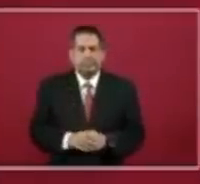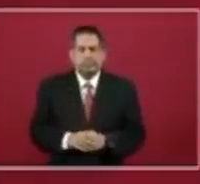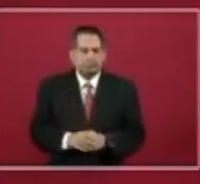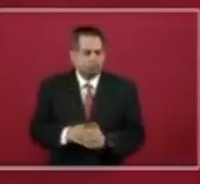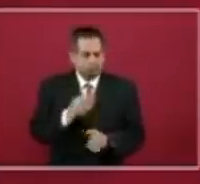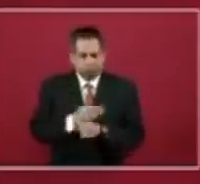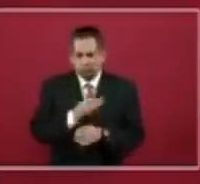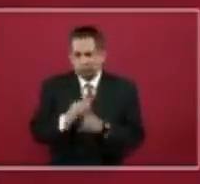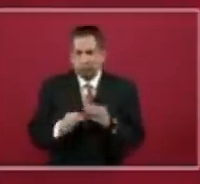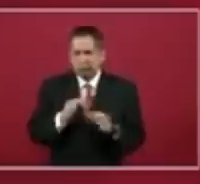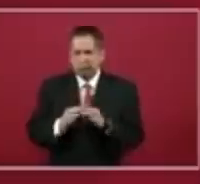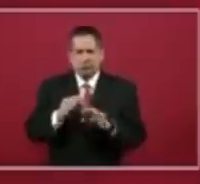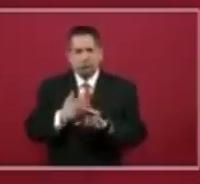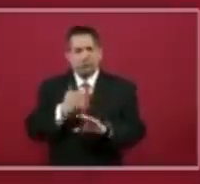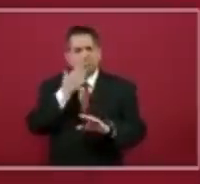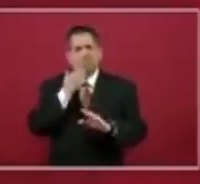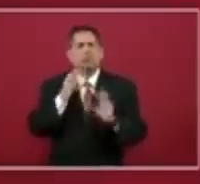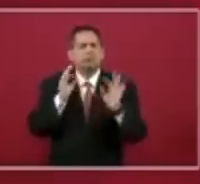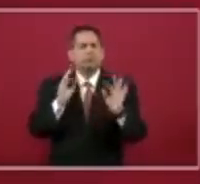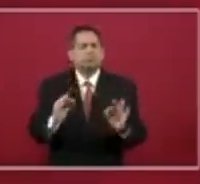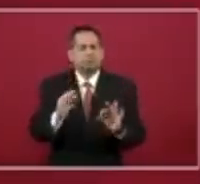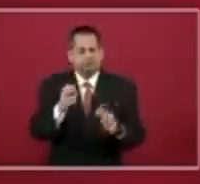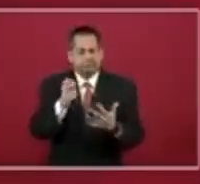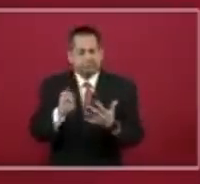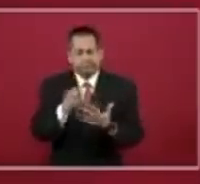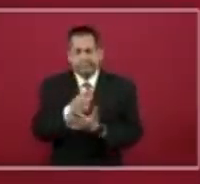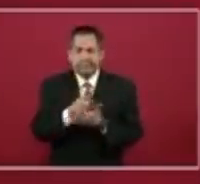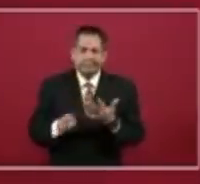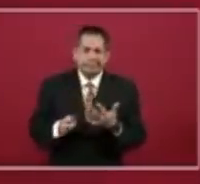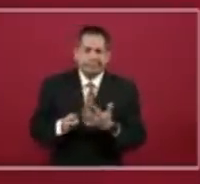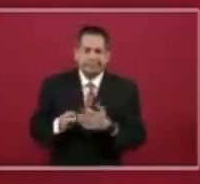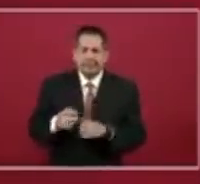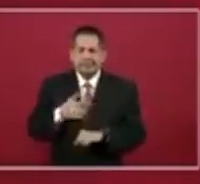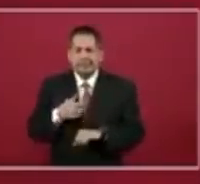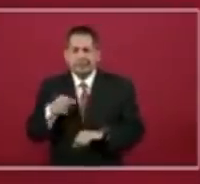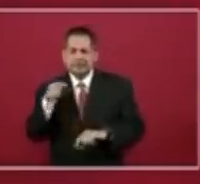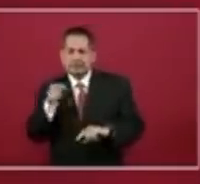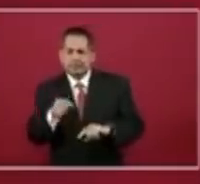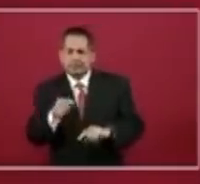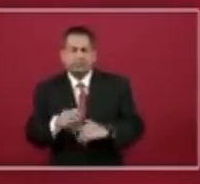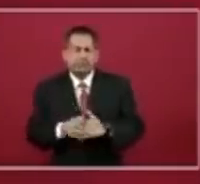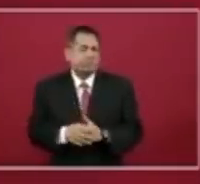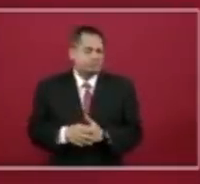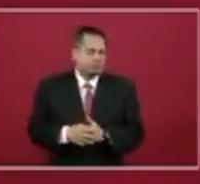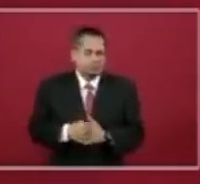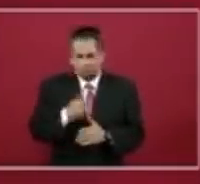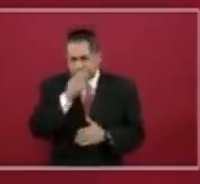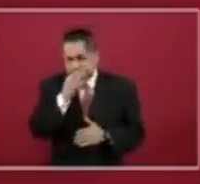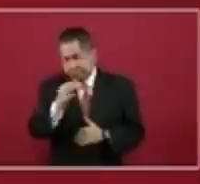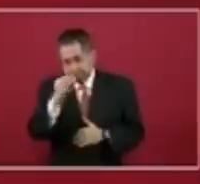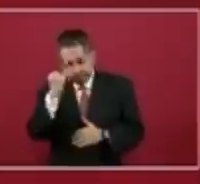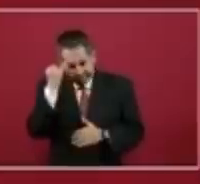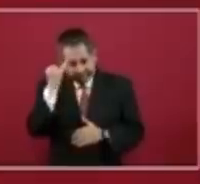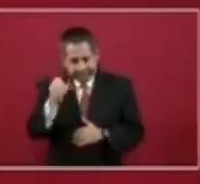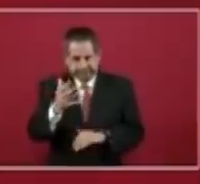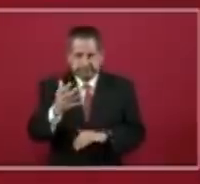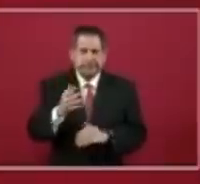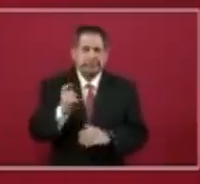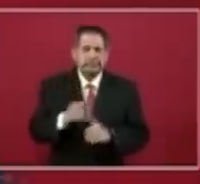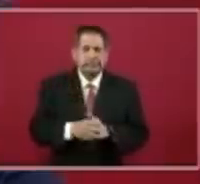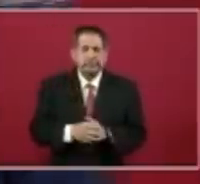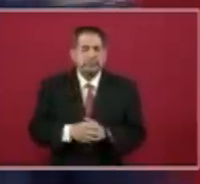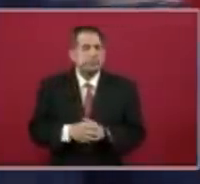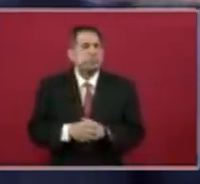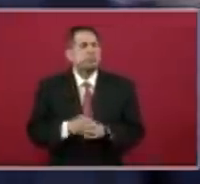Estamos muy bien en este sentido. Para que tengan una idea, se